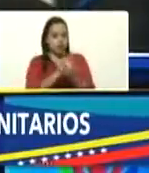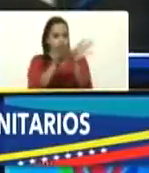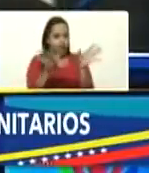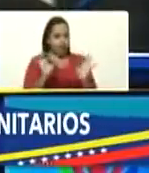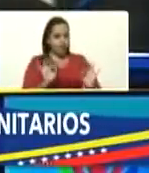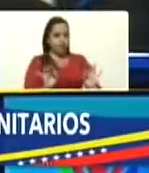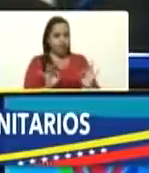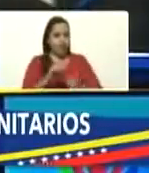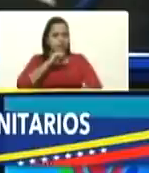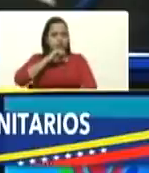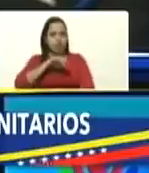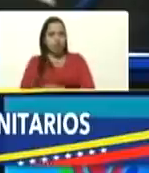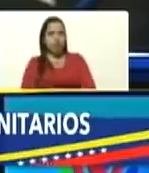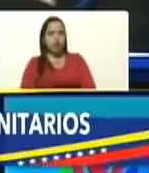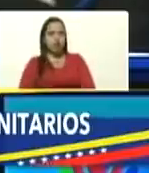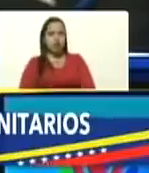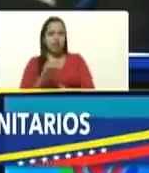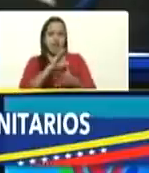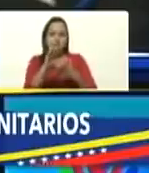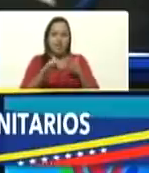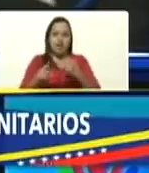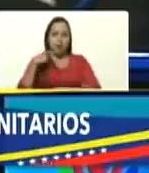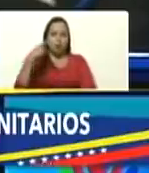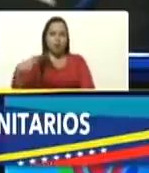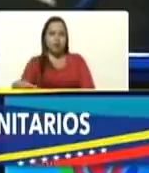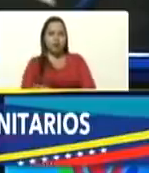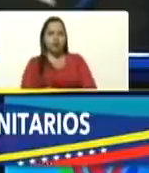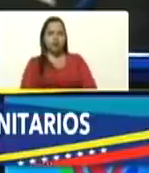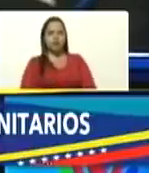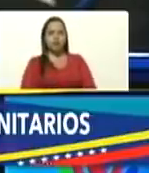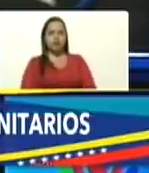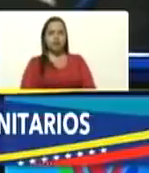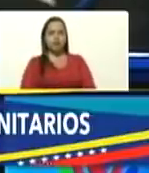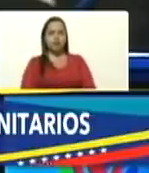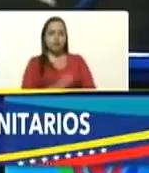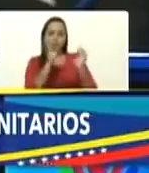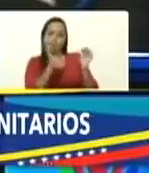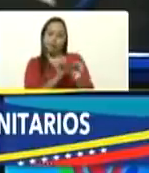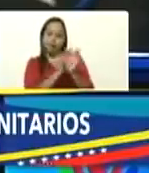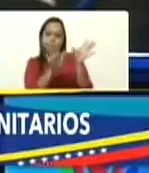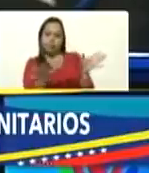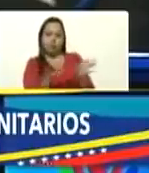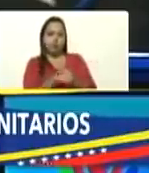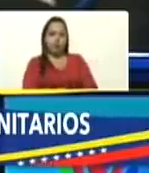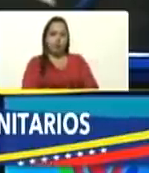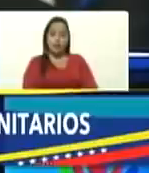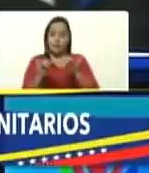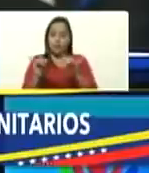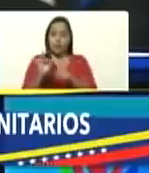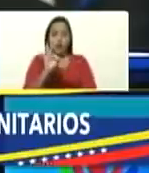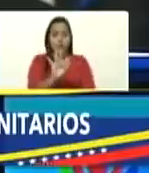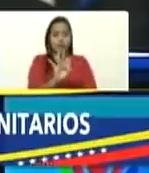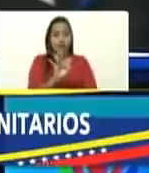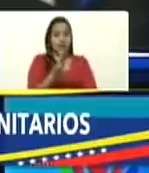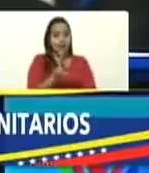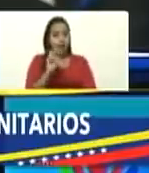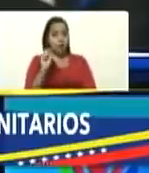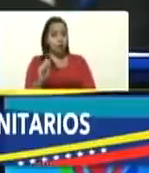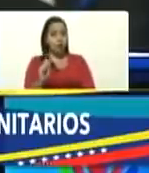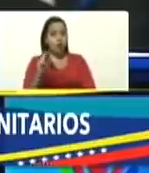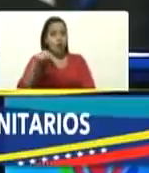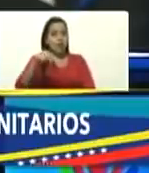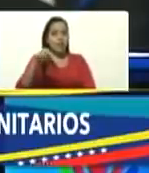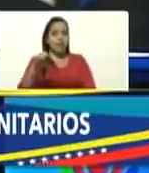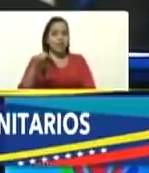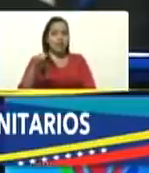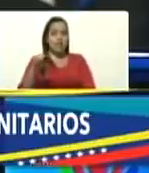la visión histórica, estratégica, política, correcta. Así que las tres R.NES, en ese marco estamos